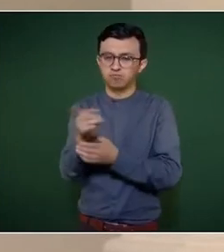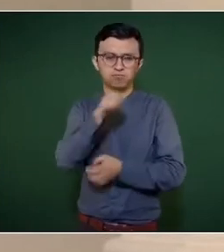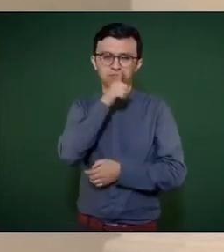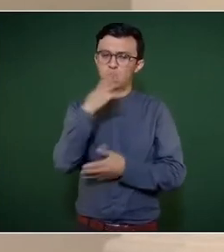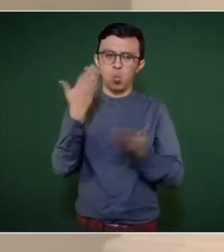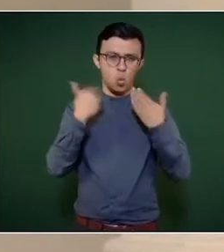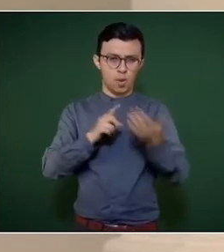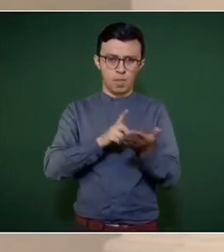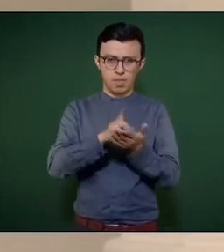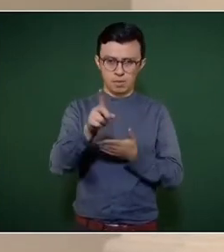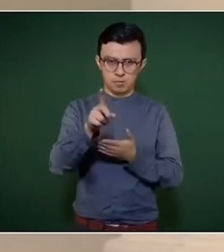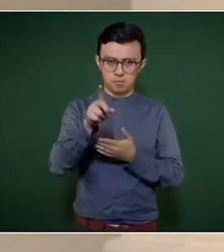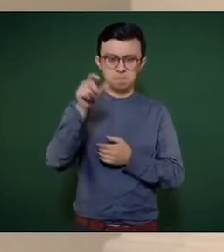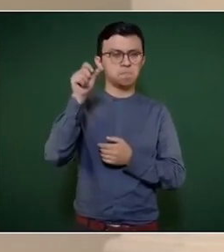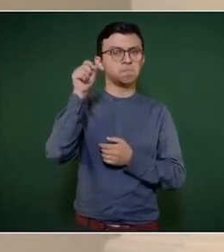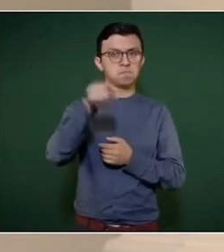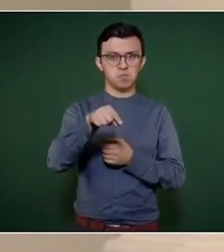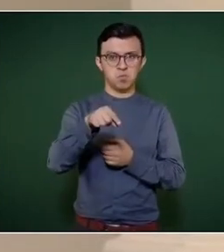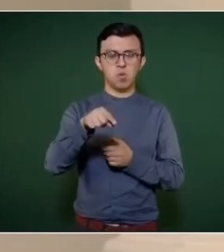Y a veces no se sabe,